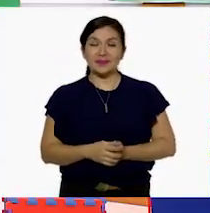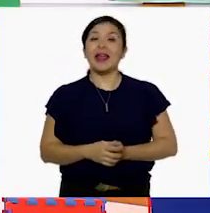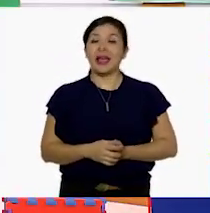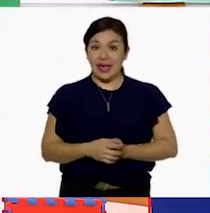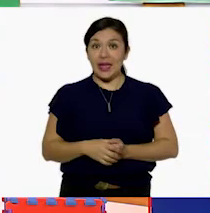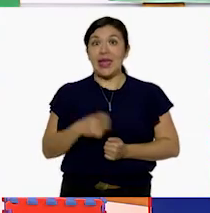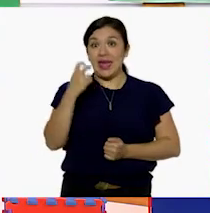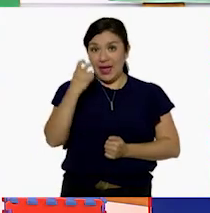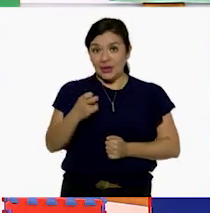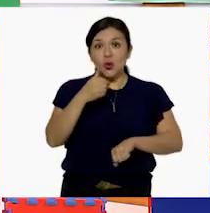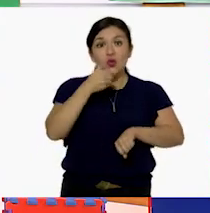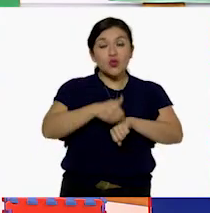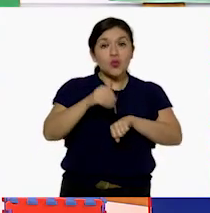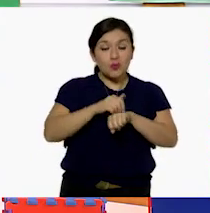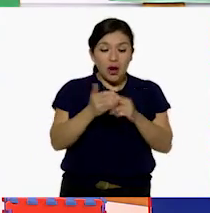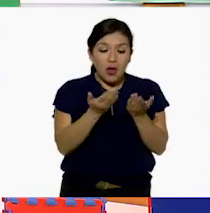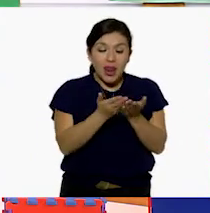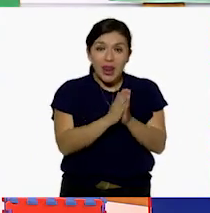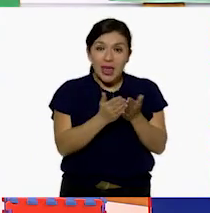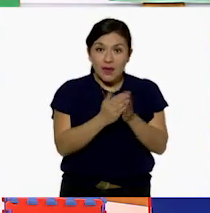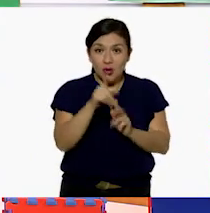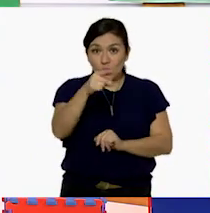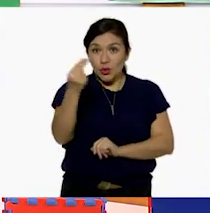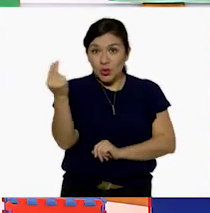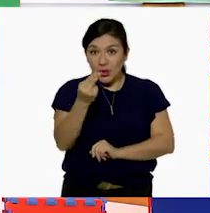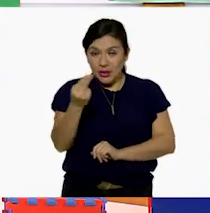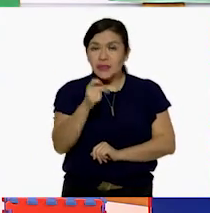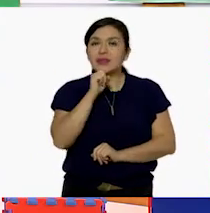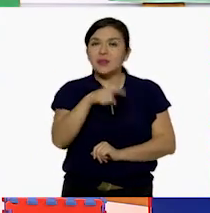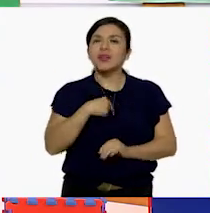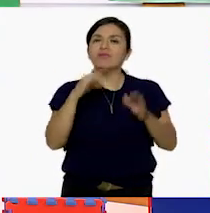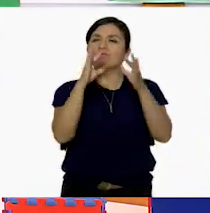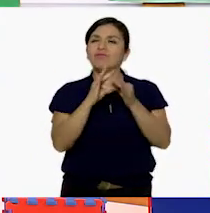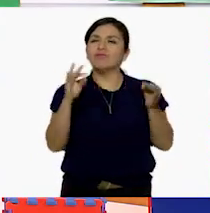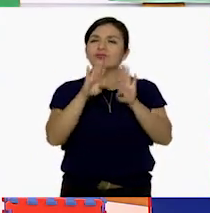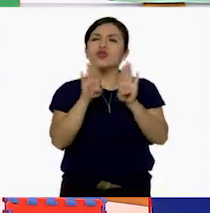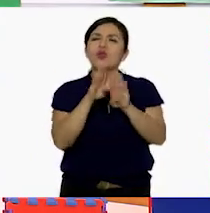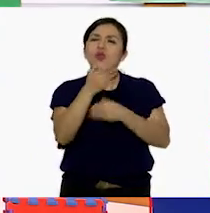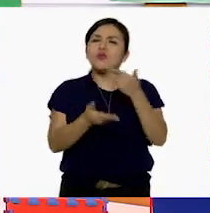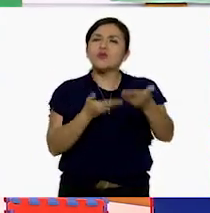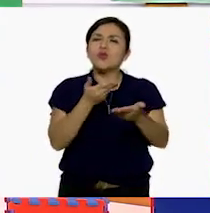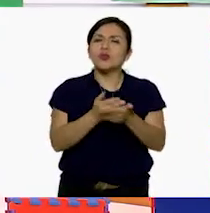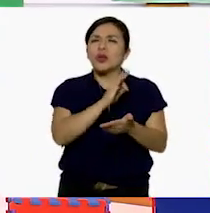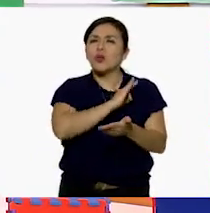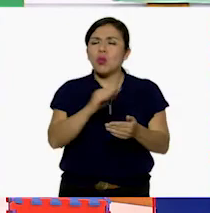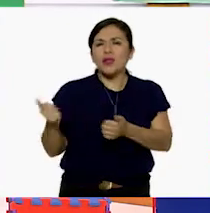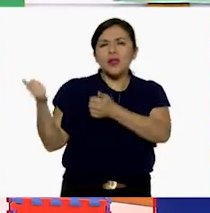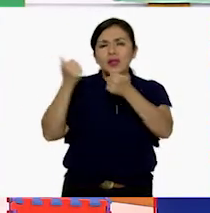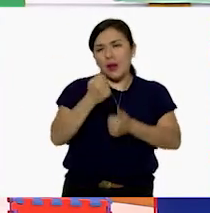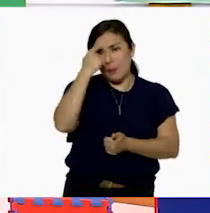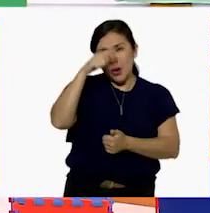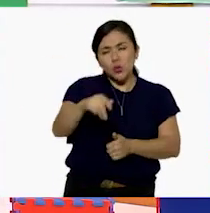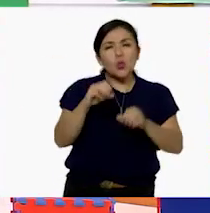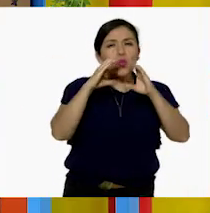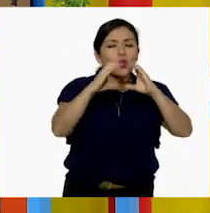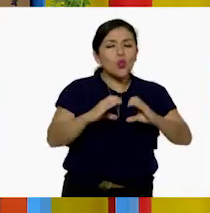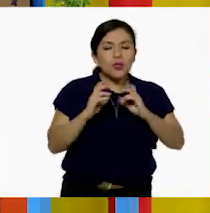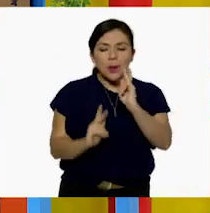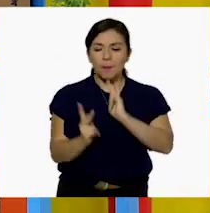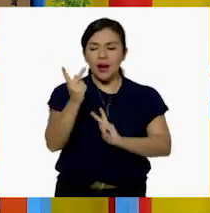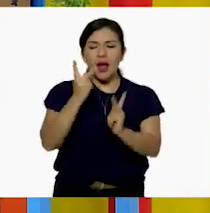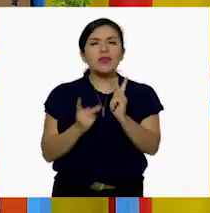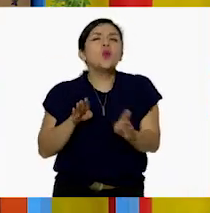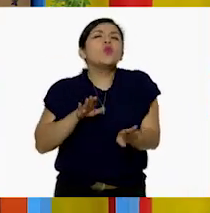ya que hablamos de las páginas del libro, ¿qué necesitamos? Vamos a hablar sobre algunas propuestas que podemos traer para cuidarlas. ¿Qué se te ocurre, Pepe, que podamos